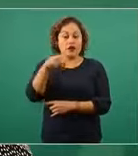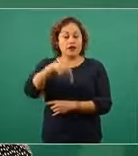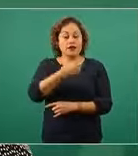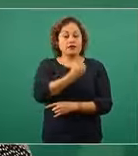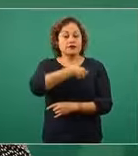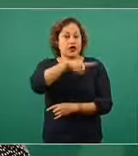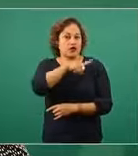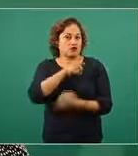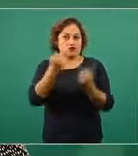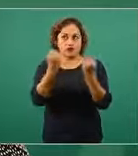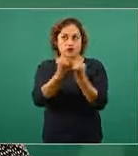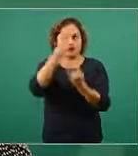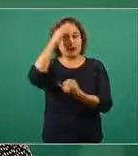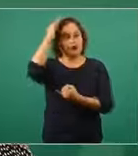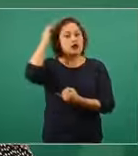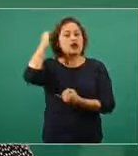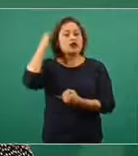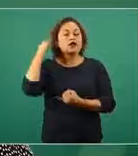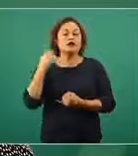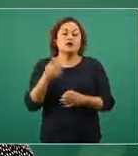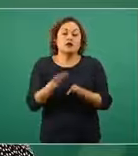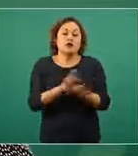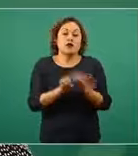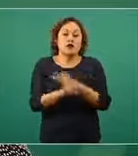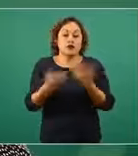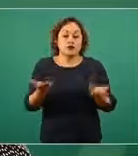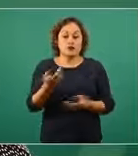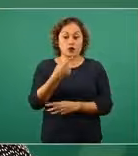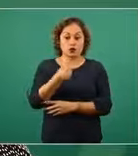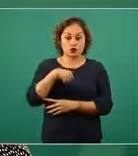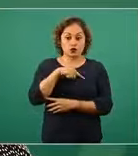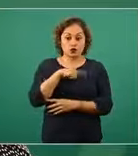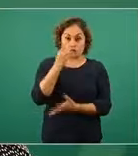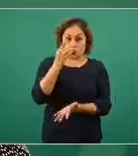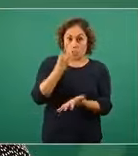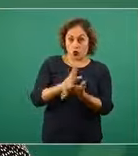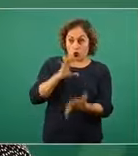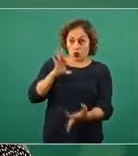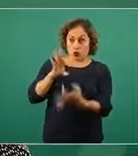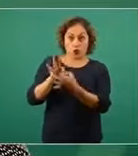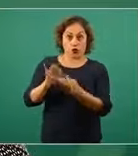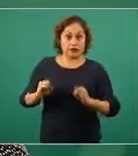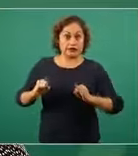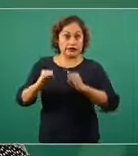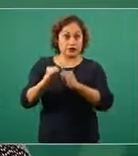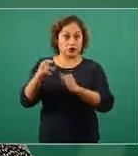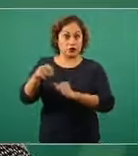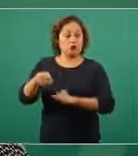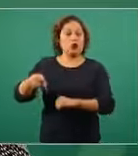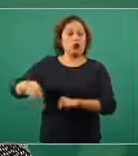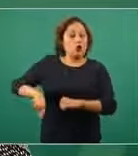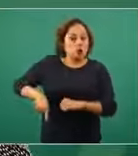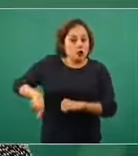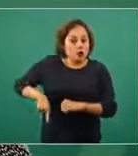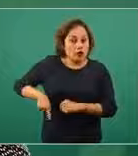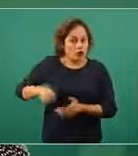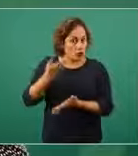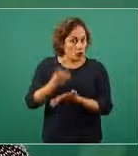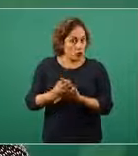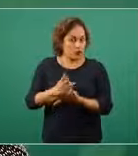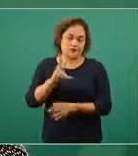concentrar esta información, no únicamente trabajamos con unidades médicas públicas. Eso es importante aclarar. Para que